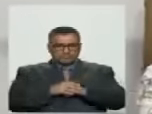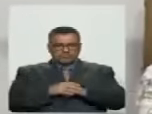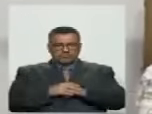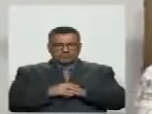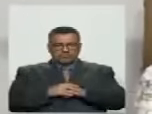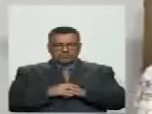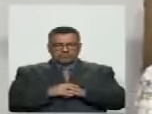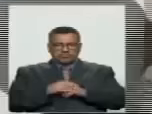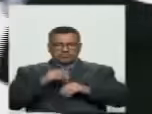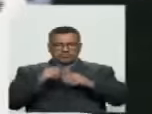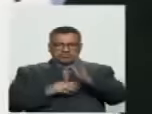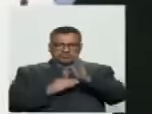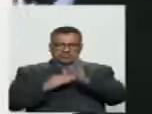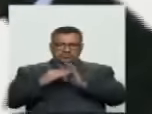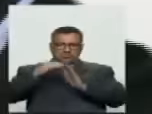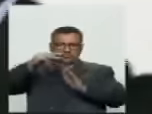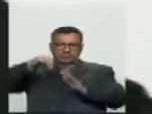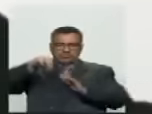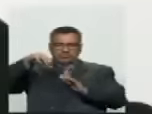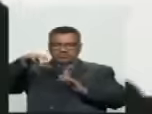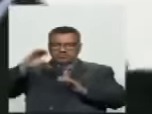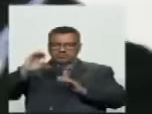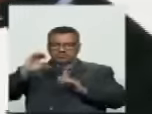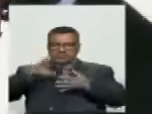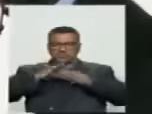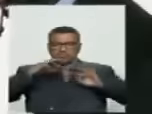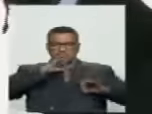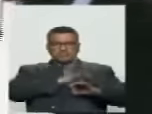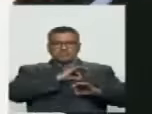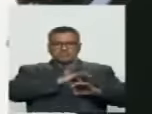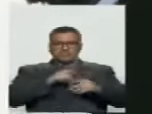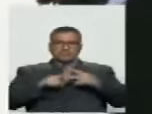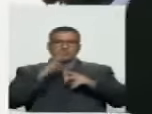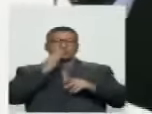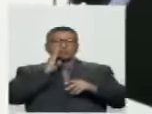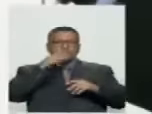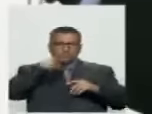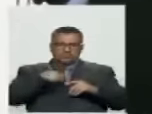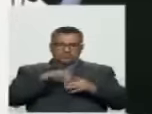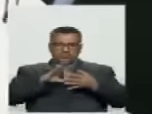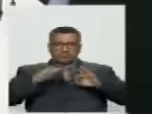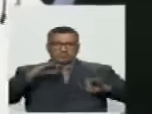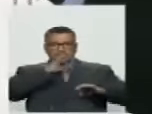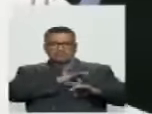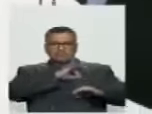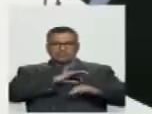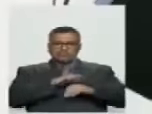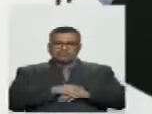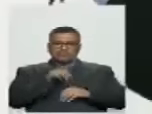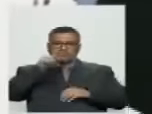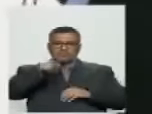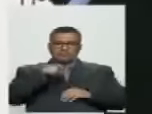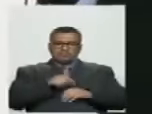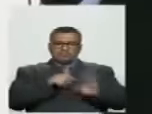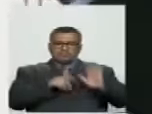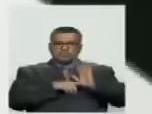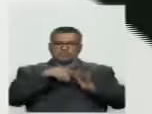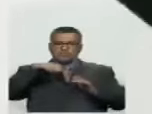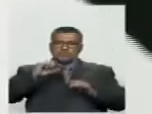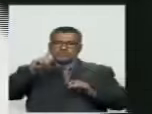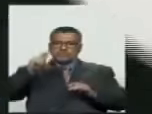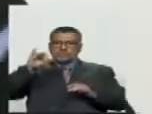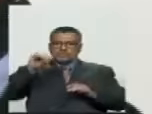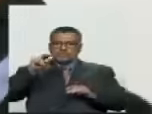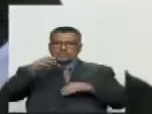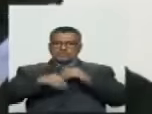el asqueroso ascenso de Mark Zuckerberg a través de la red social Facebook, que se llama así, red social. Este lo hace el actor Justin Timberlake,